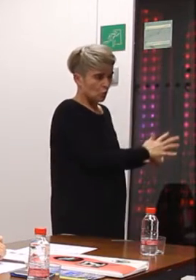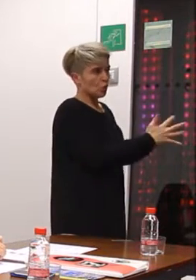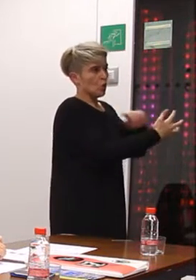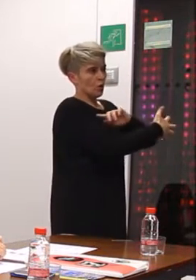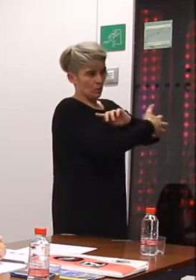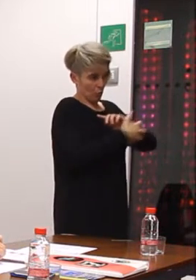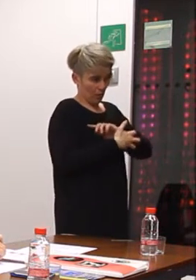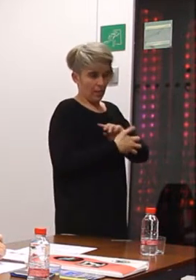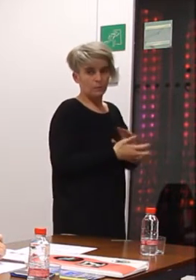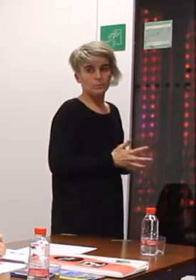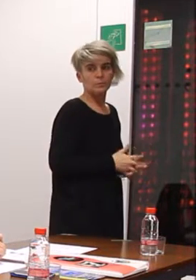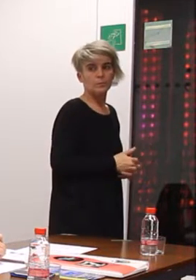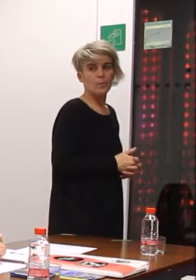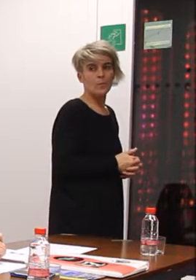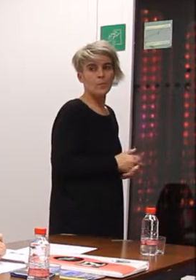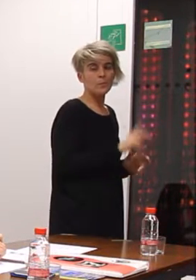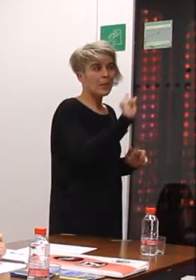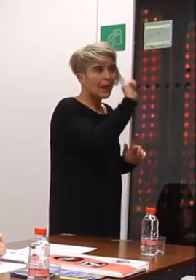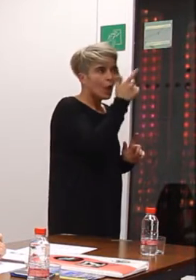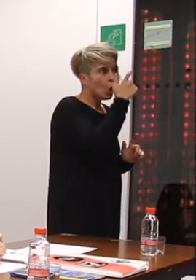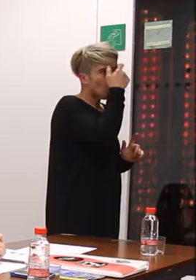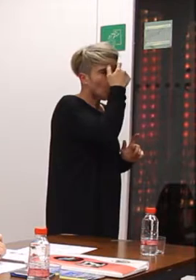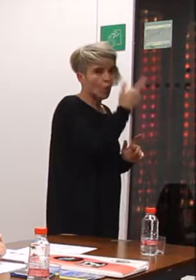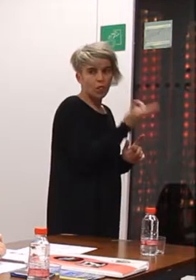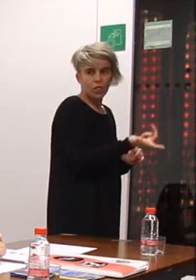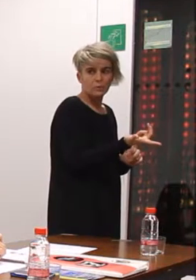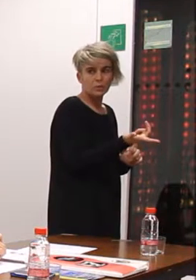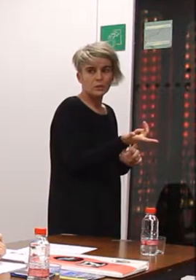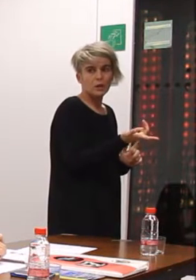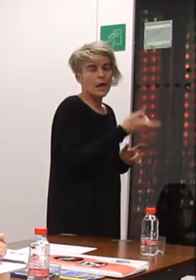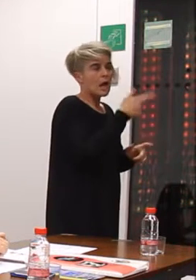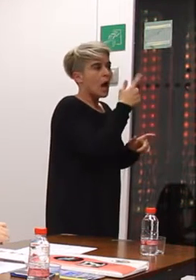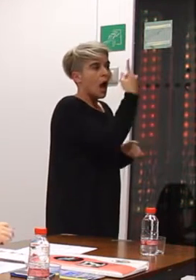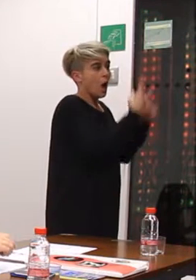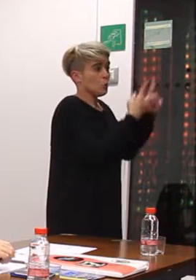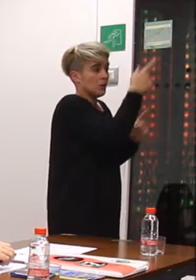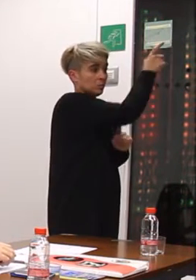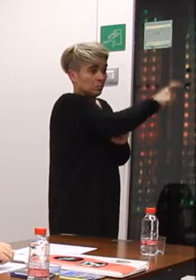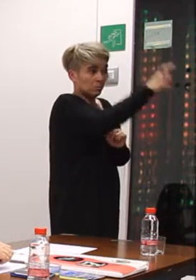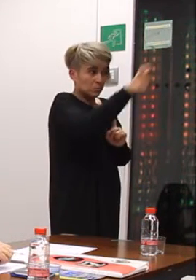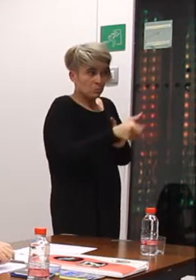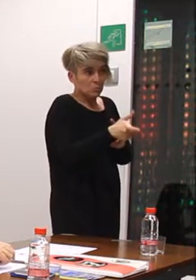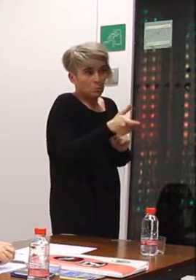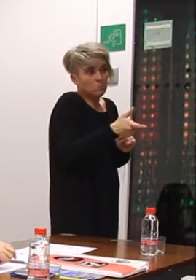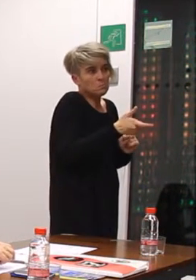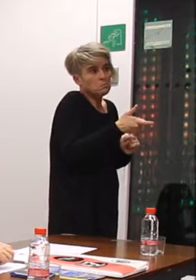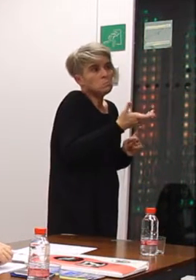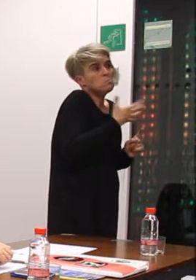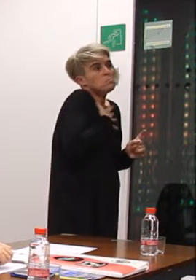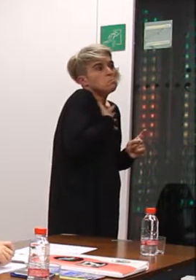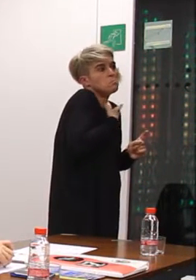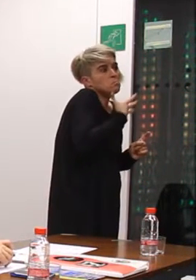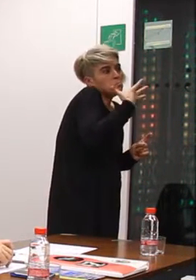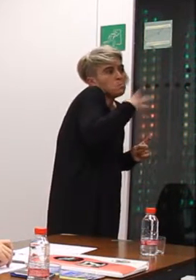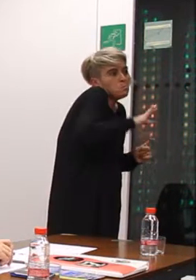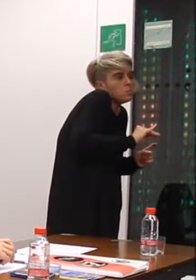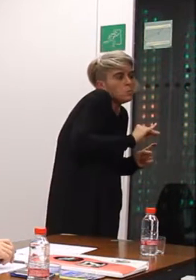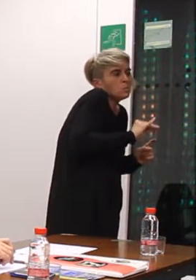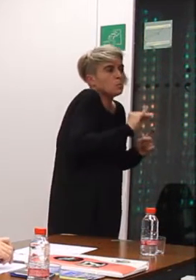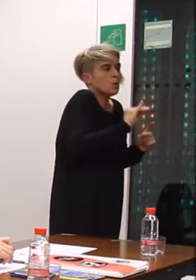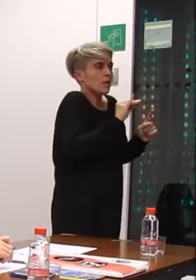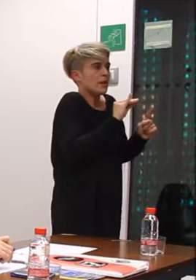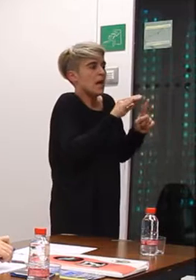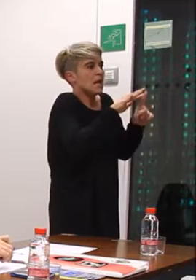Luego, estos conceptos, por ejemplo, que aquí las personas que estamos probablemente pudiéramos estar en una situación de